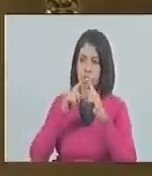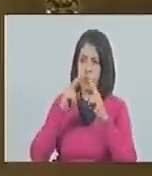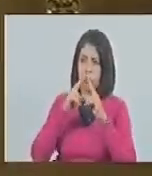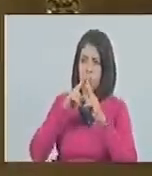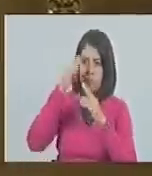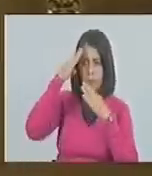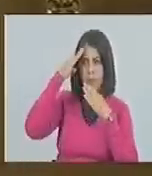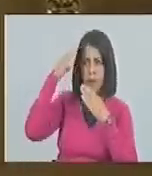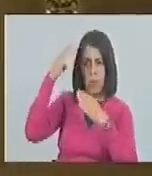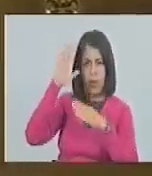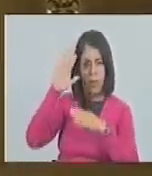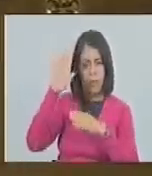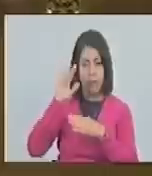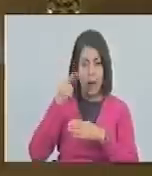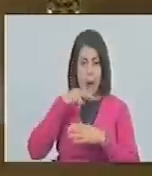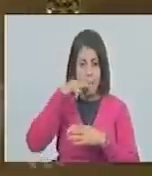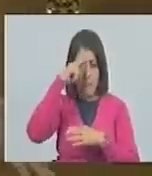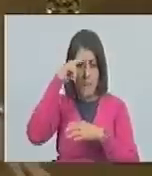podían saludarme.